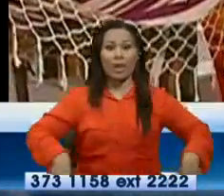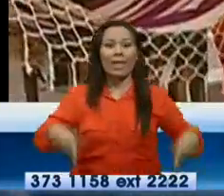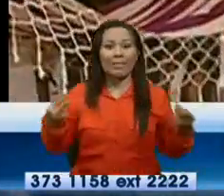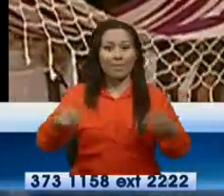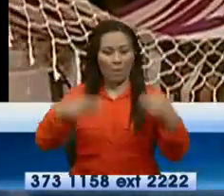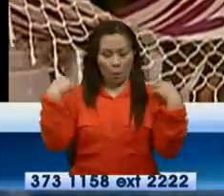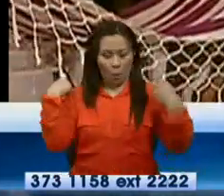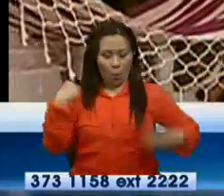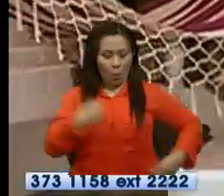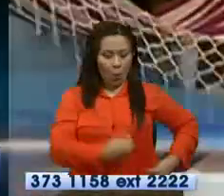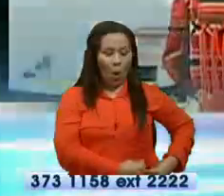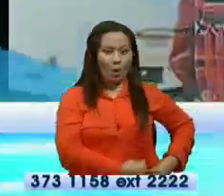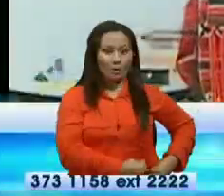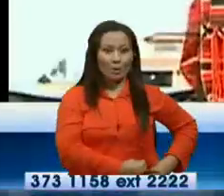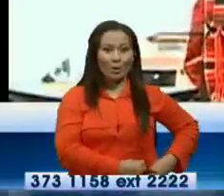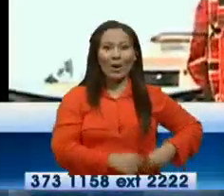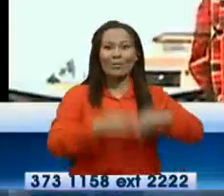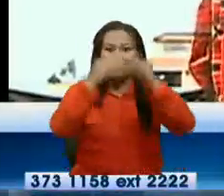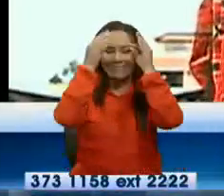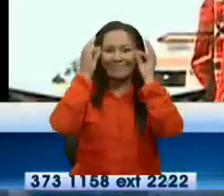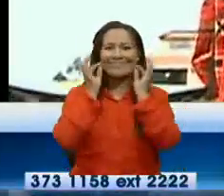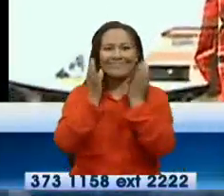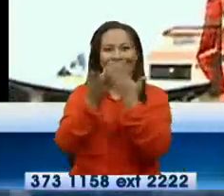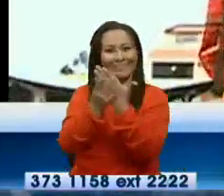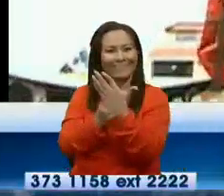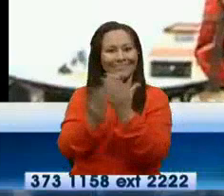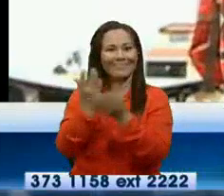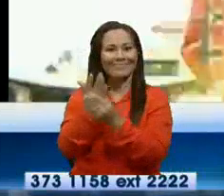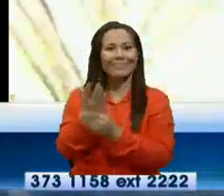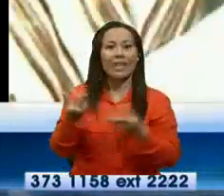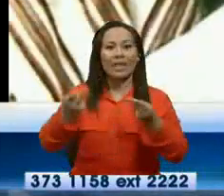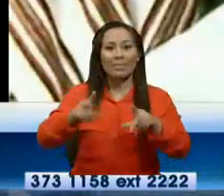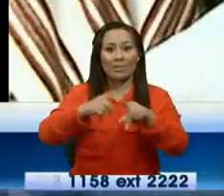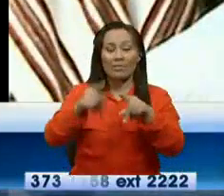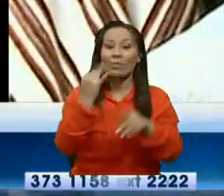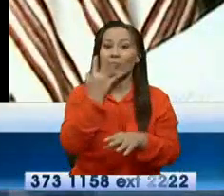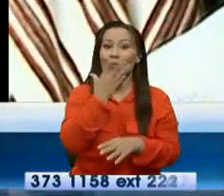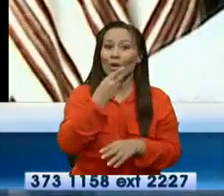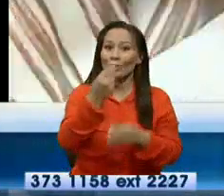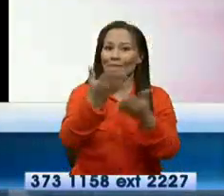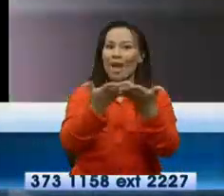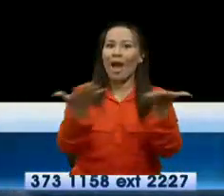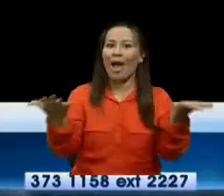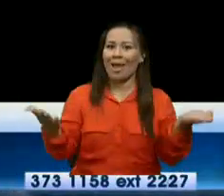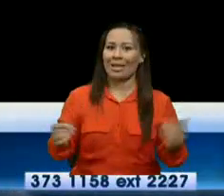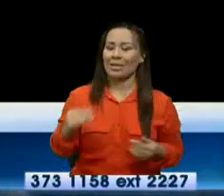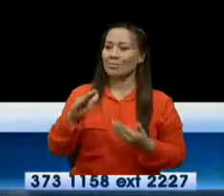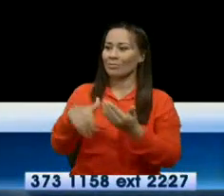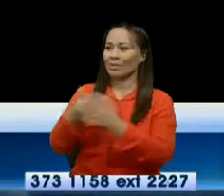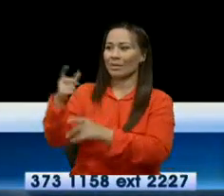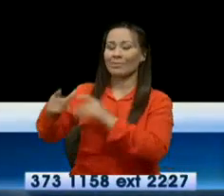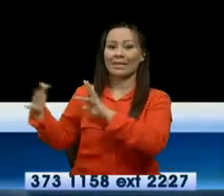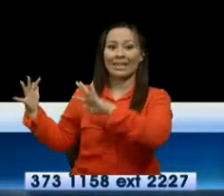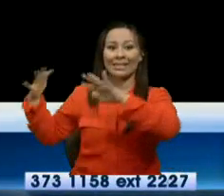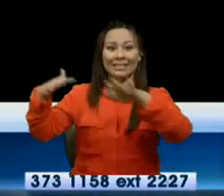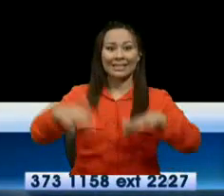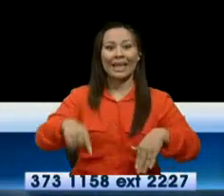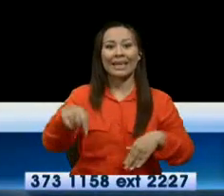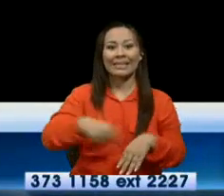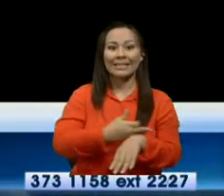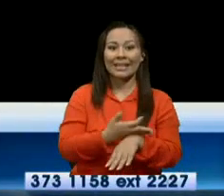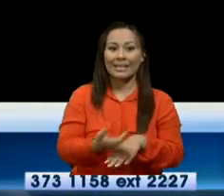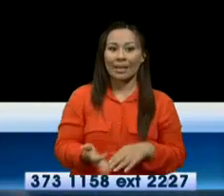La variedad de tejidos resaltan a simple vista. ¿Viene bastante extranjero? Sí, bastante turista viene. En esta temporada más todo.